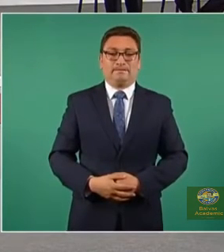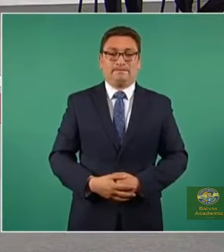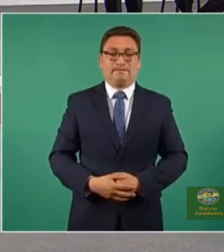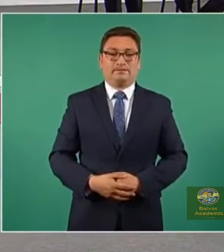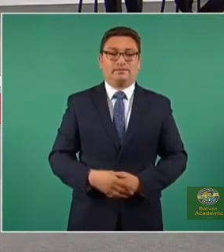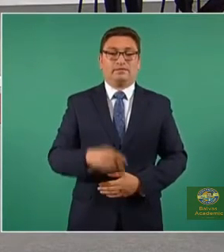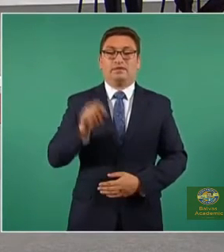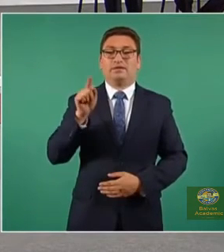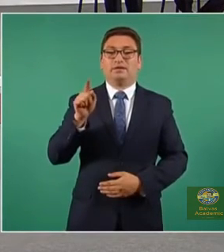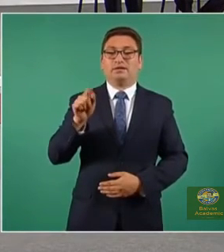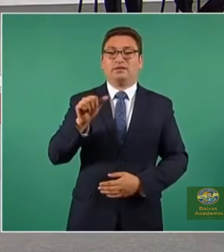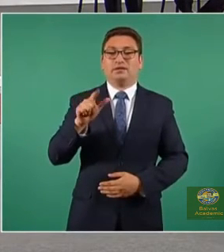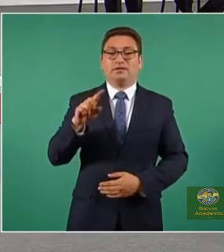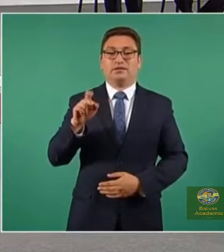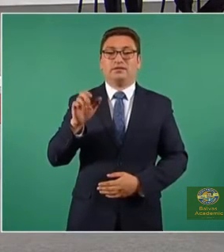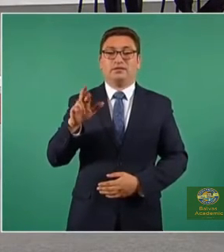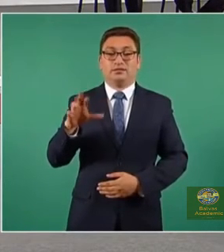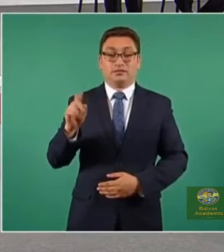Álvaro